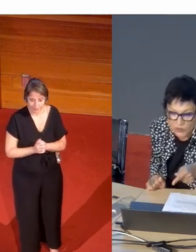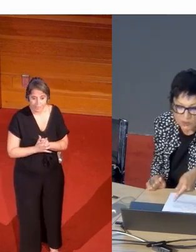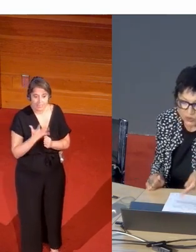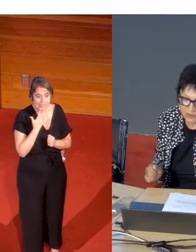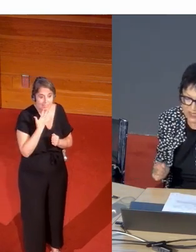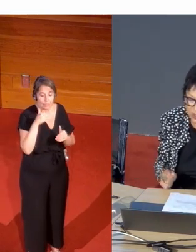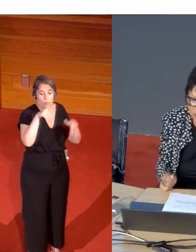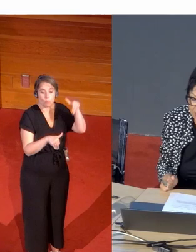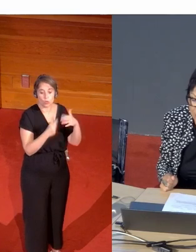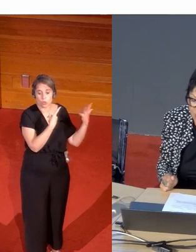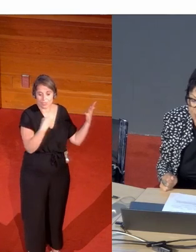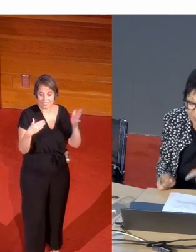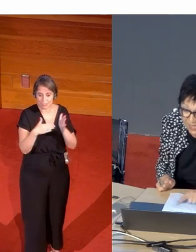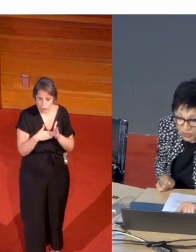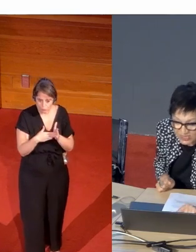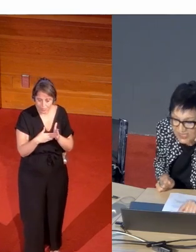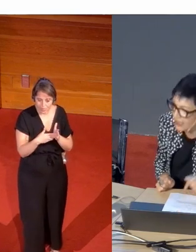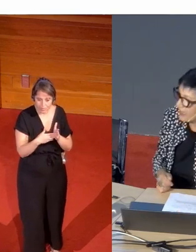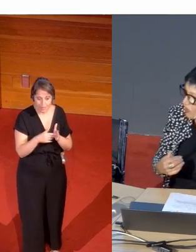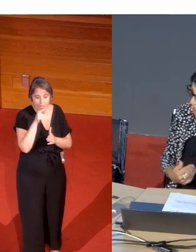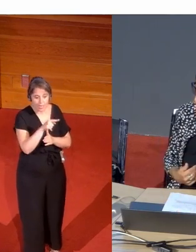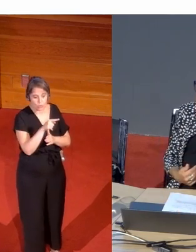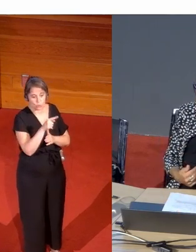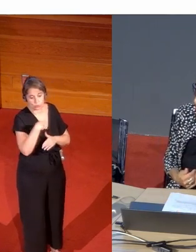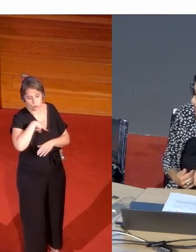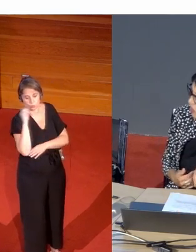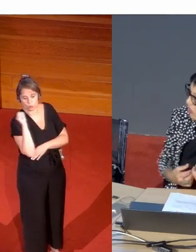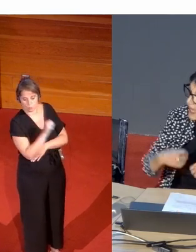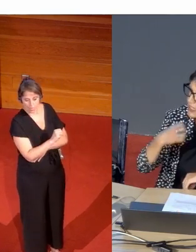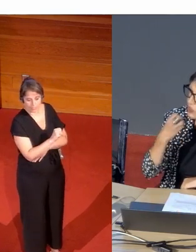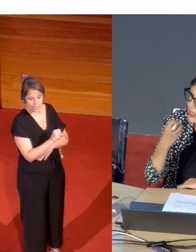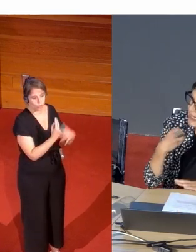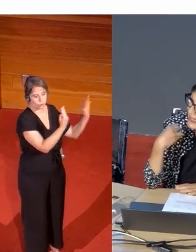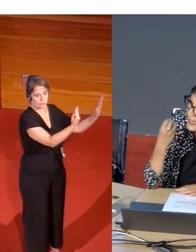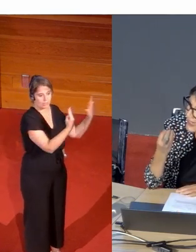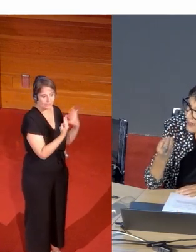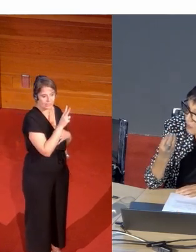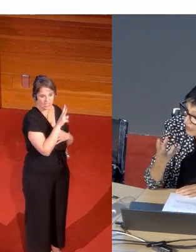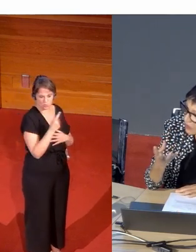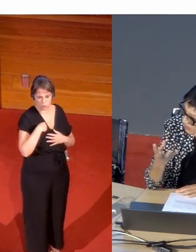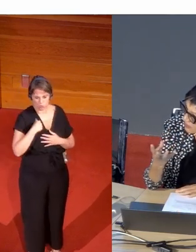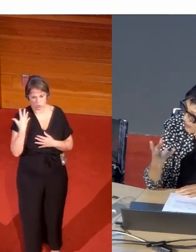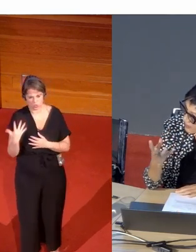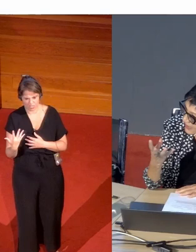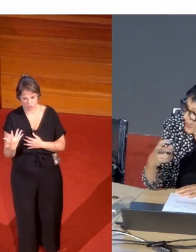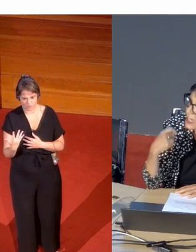600,000 votos más que los liberal demócratas Ellos tienen 72 y nosotros cinco entonces ese